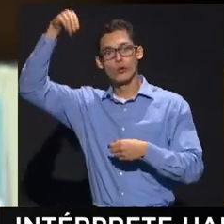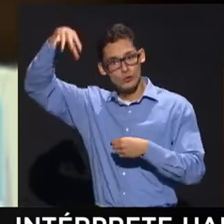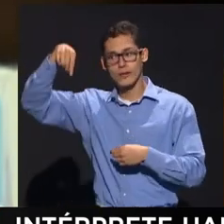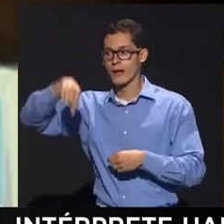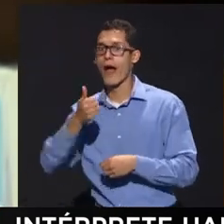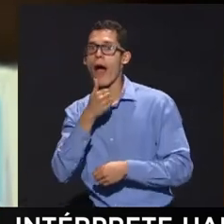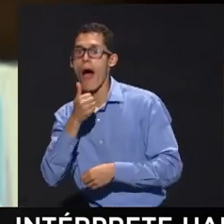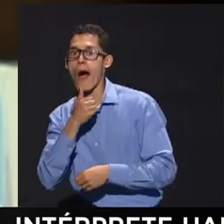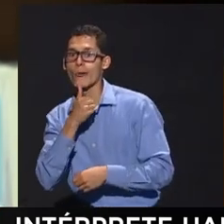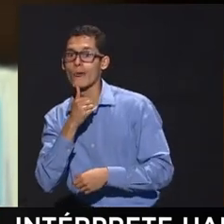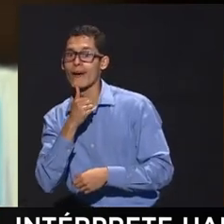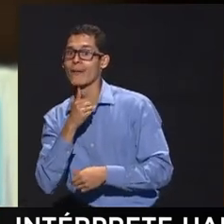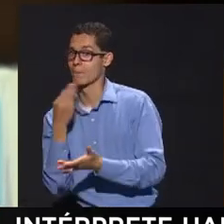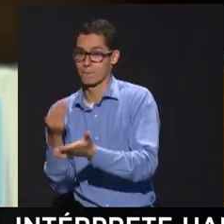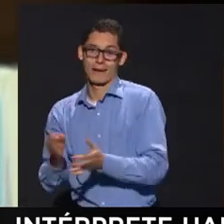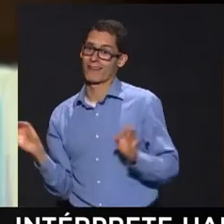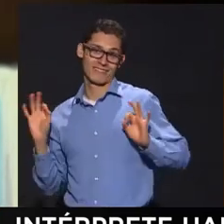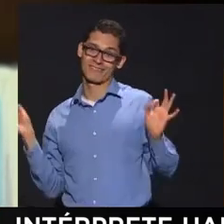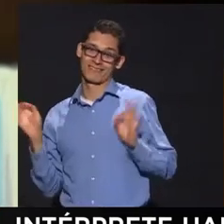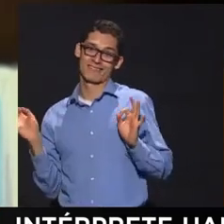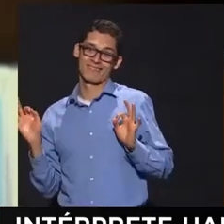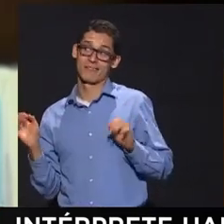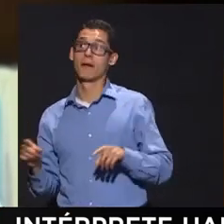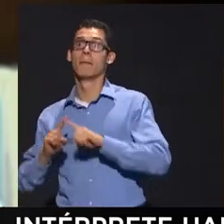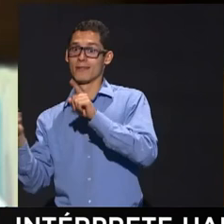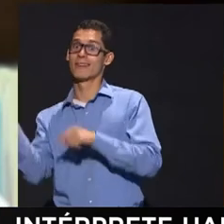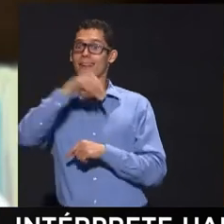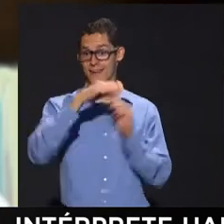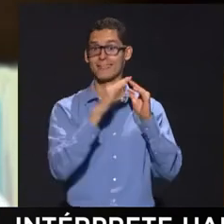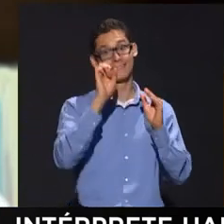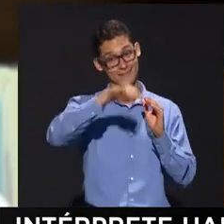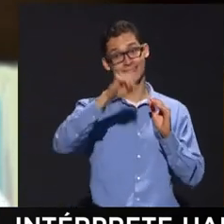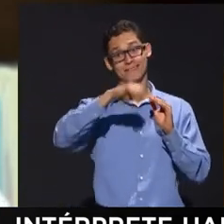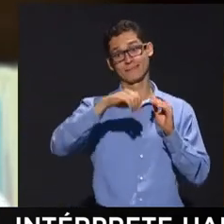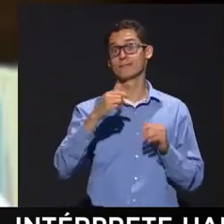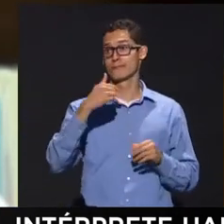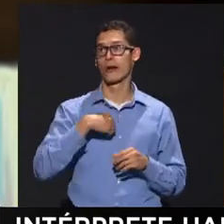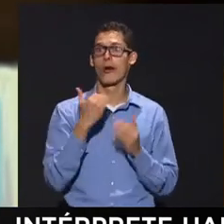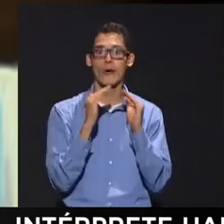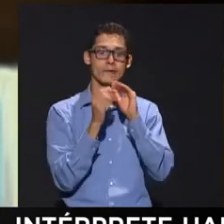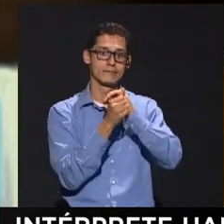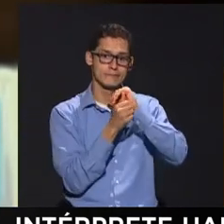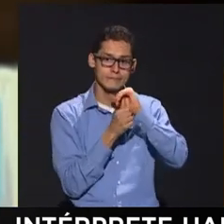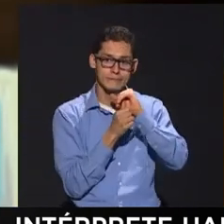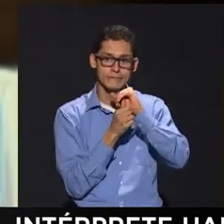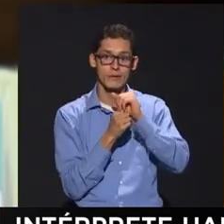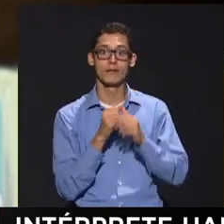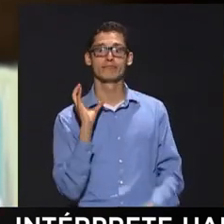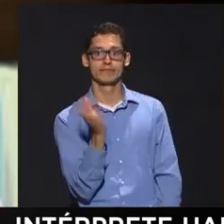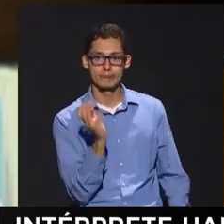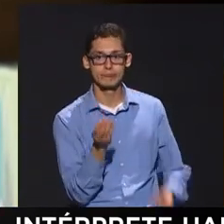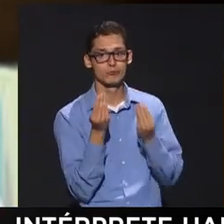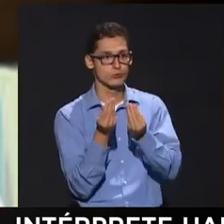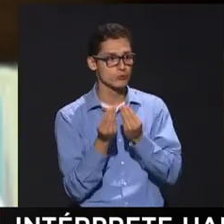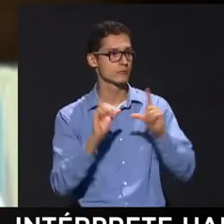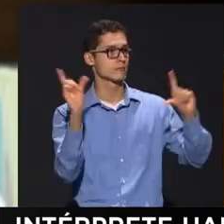estoy en la casa, entonces uso la iluminación, veo más televisión, seguramente, posiblemente lavo más ropa, tengo la